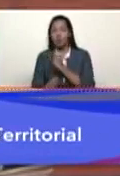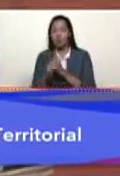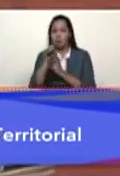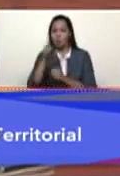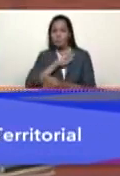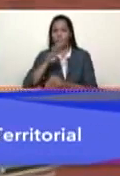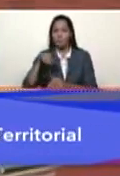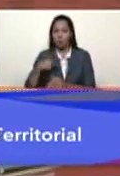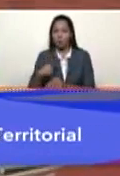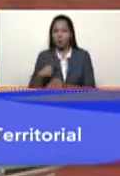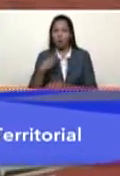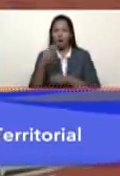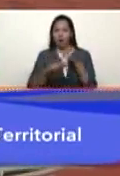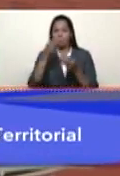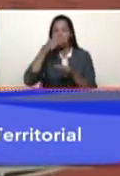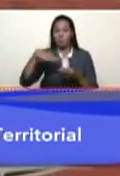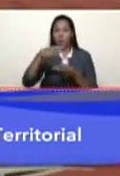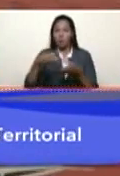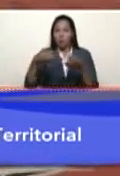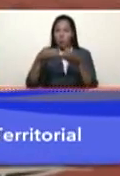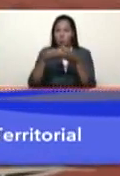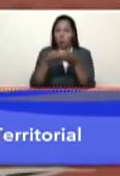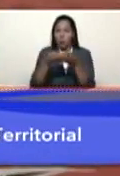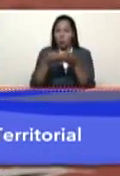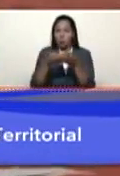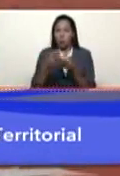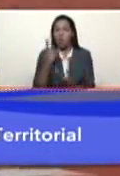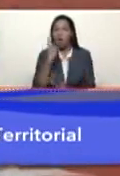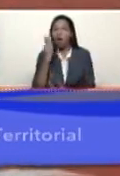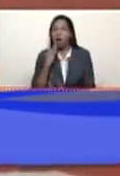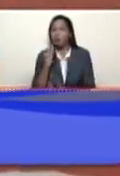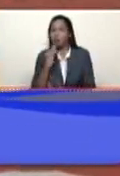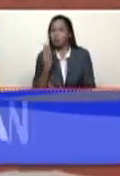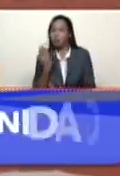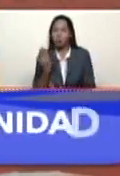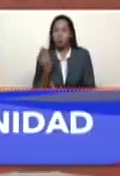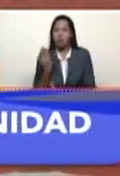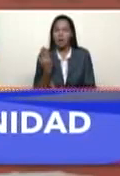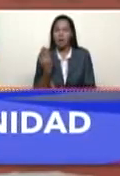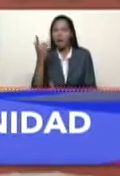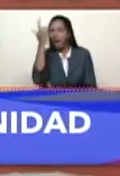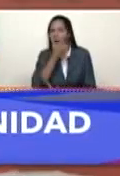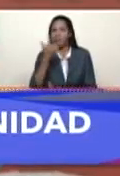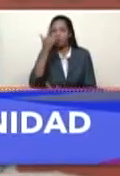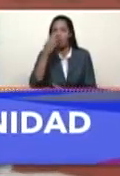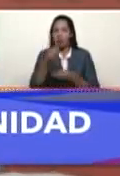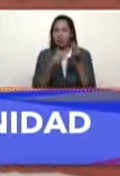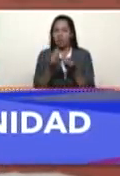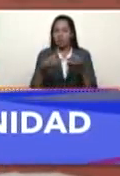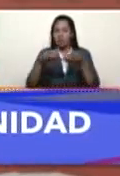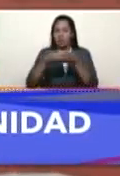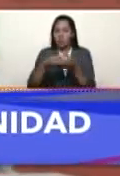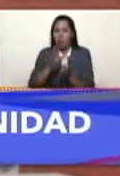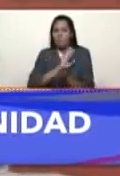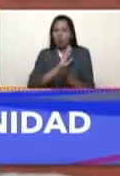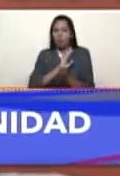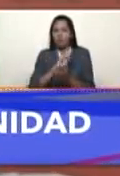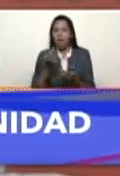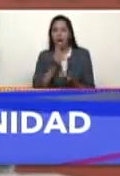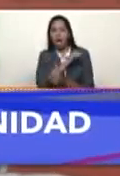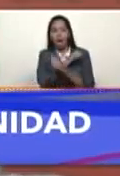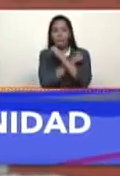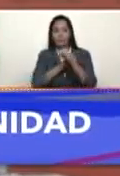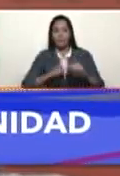las tradiciones africanas y las costumbres las reproducían en ese territorio. Tenían su organización militar, su